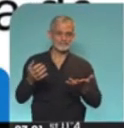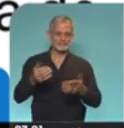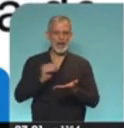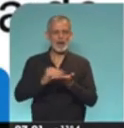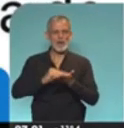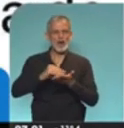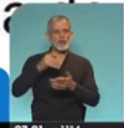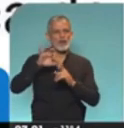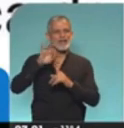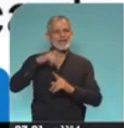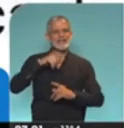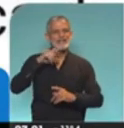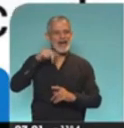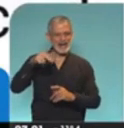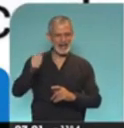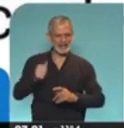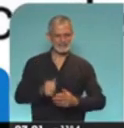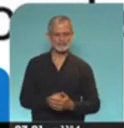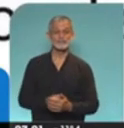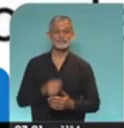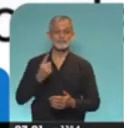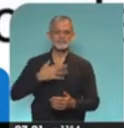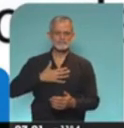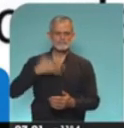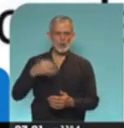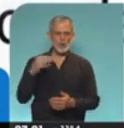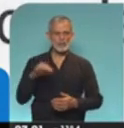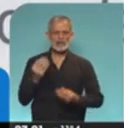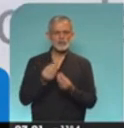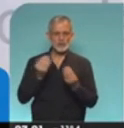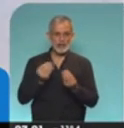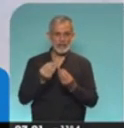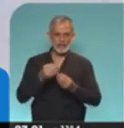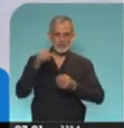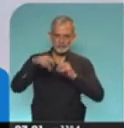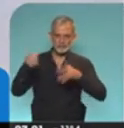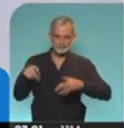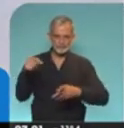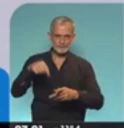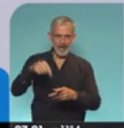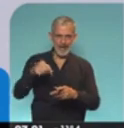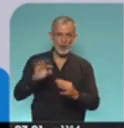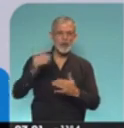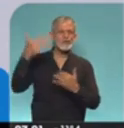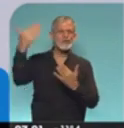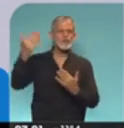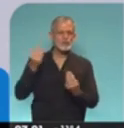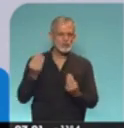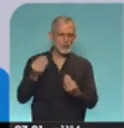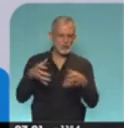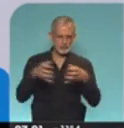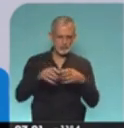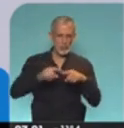Fernández Quintana, uno de los denunciantes. Es nuestro deber para con los presentes y las futuras generaciones, como fuerza